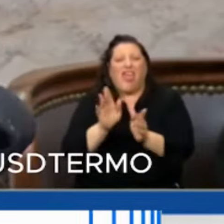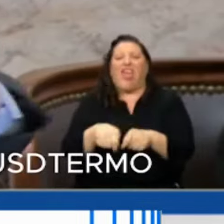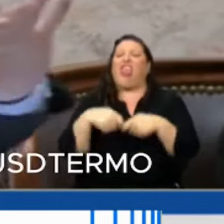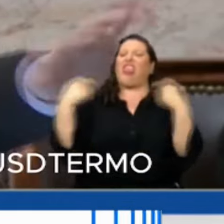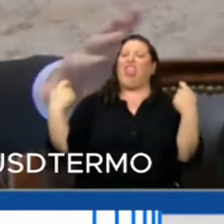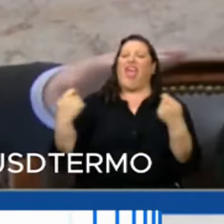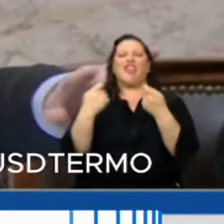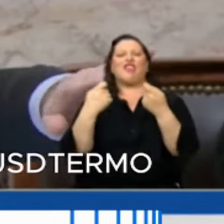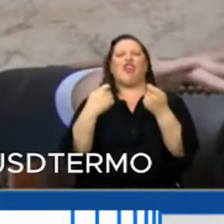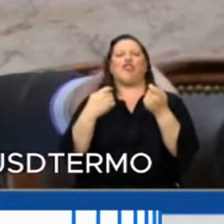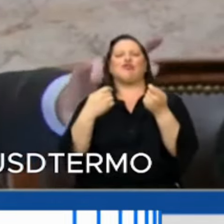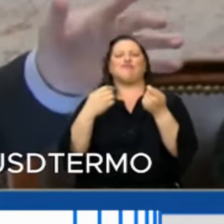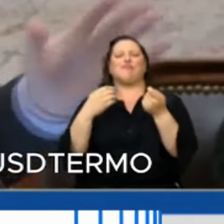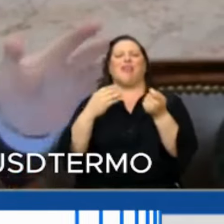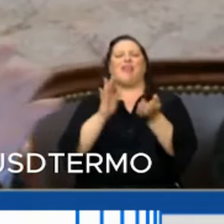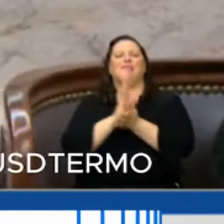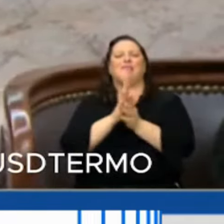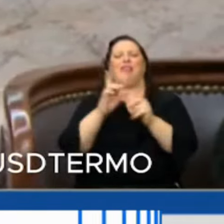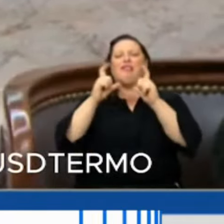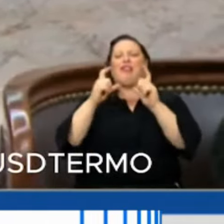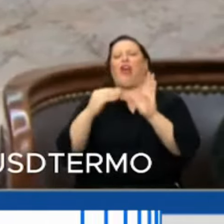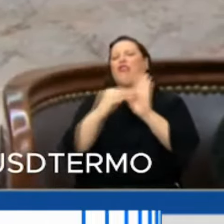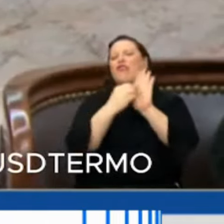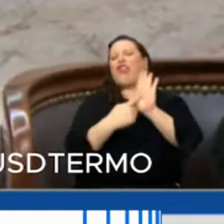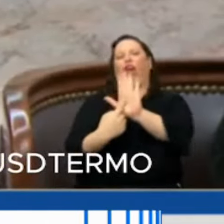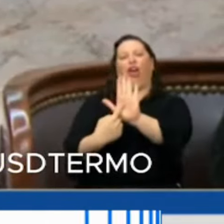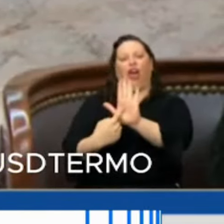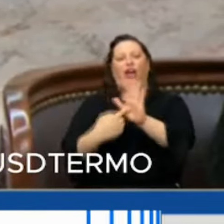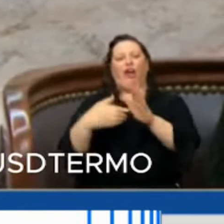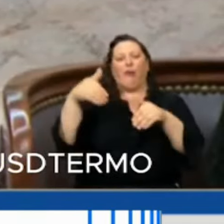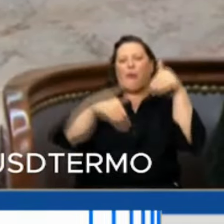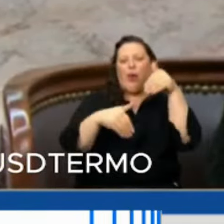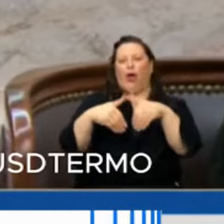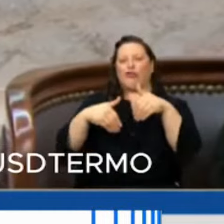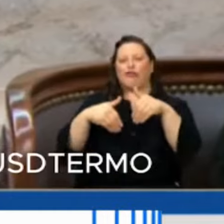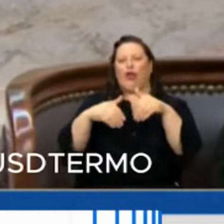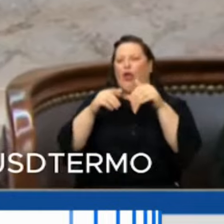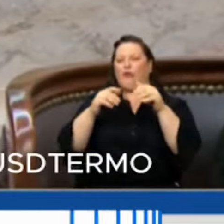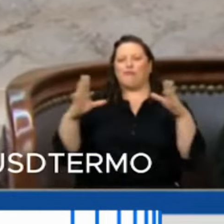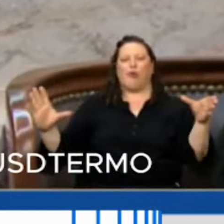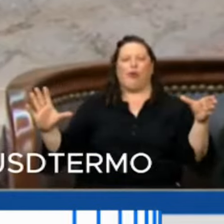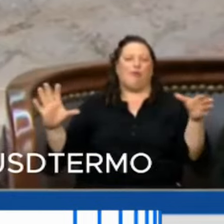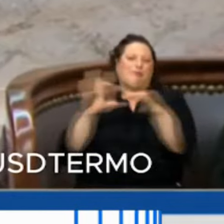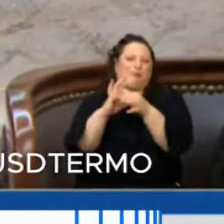mostrar votando algo con el kirchnerismo. Bueno, mire, les recuerdo que...